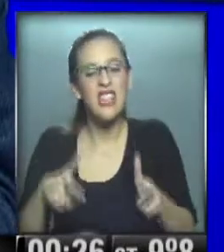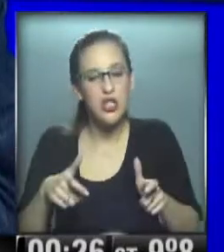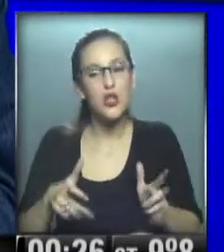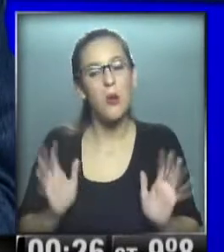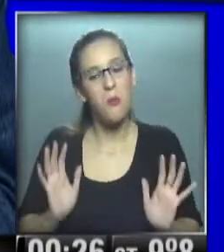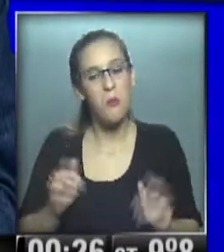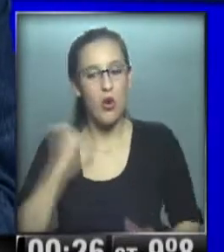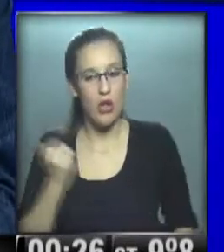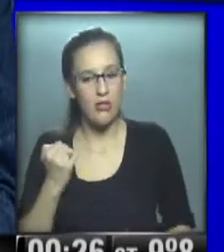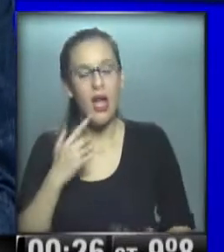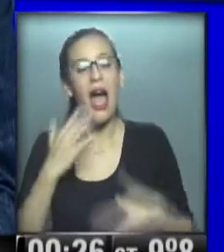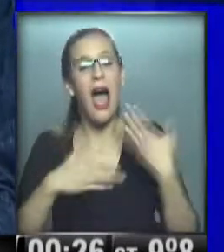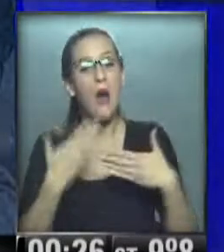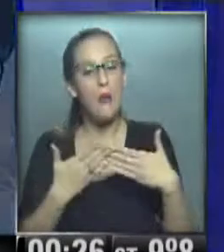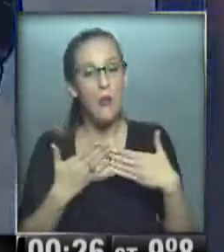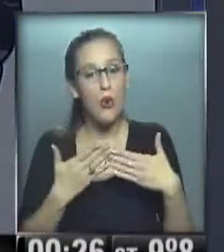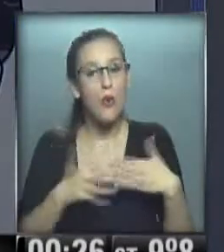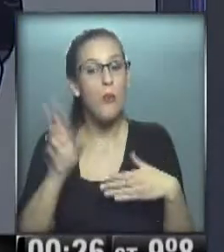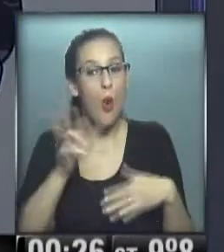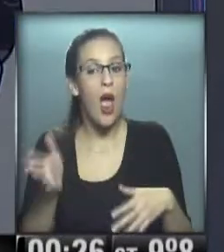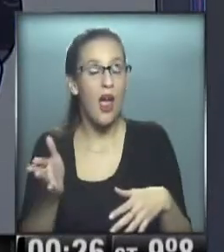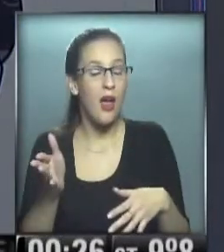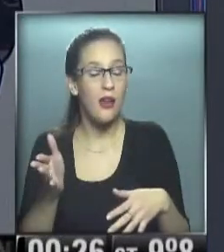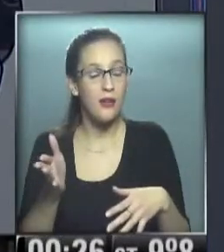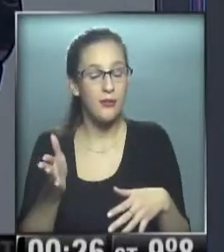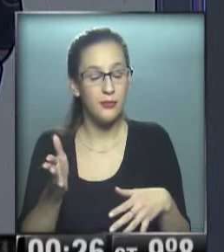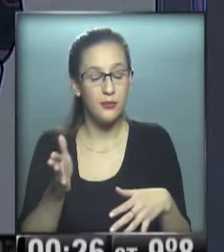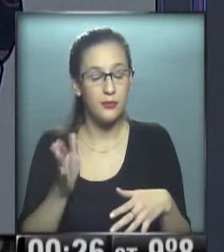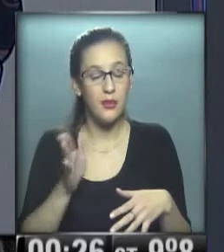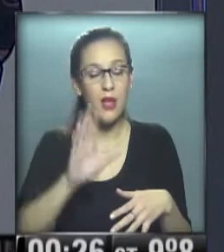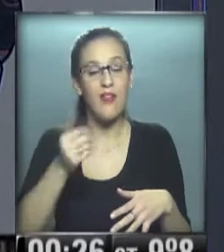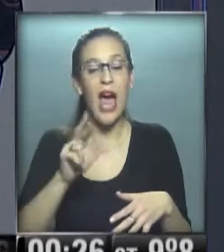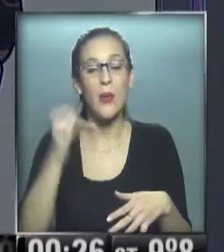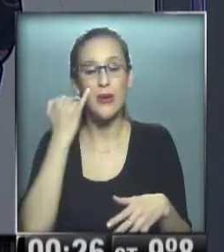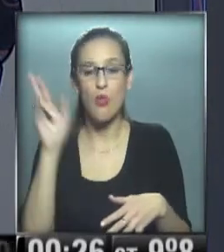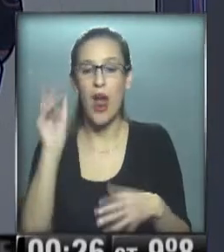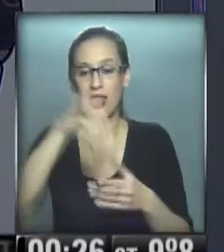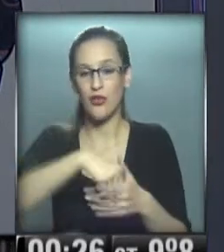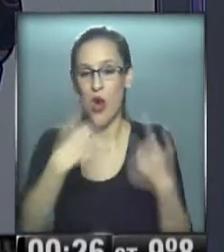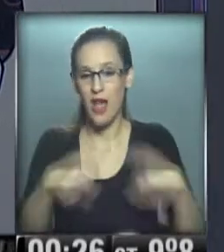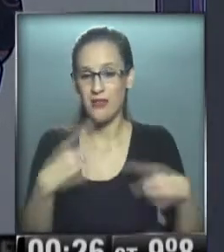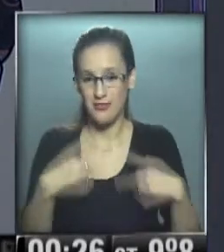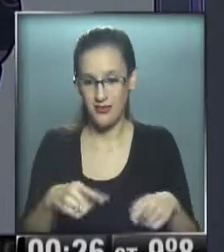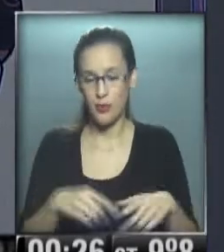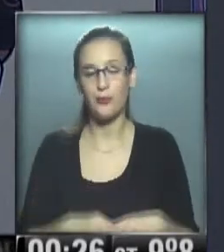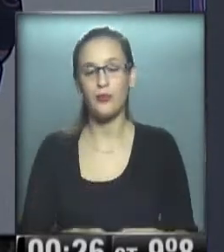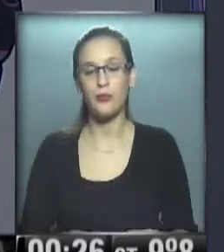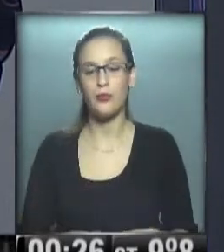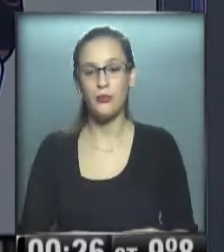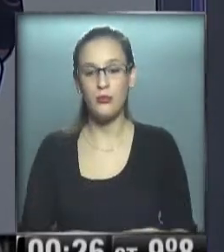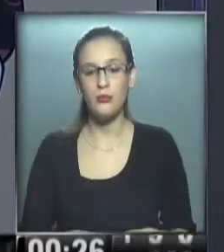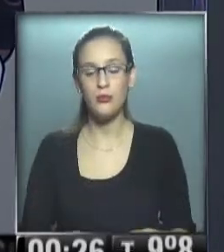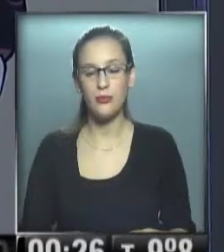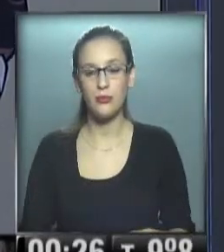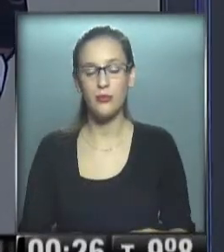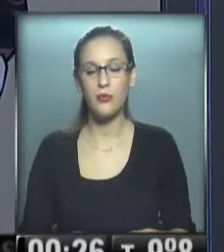hablé con barbie antes de irse y ella me contaba barbie cantante utopía me contaba tengo mucha mucha ansiedad con respecto a